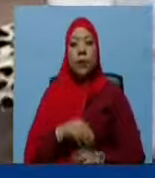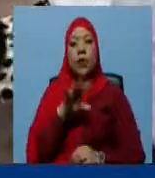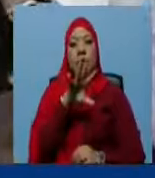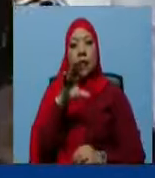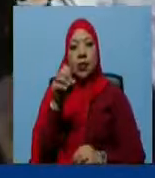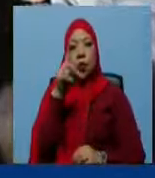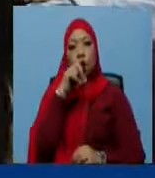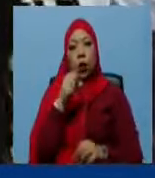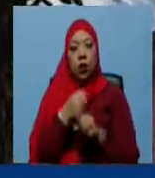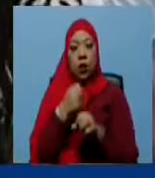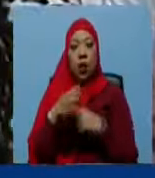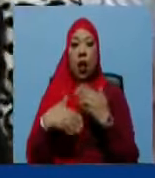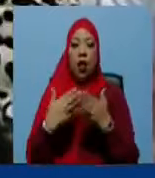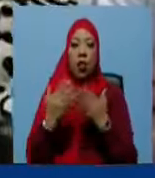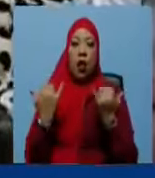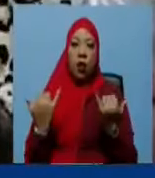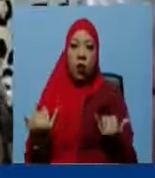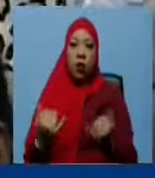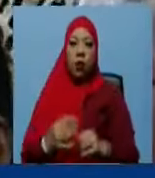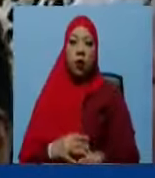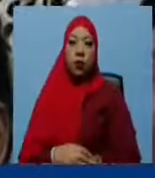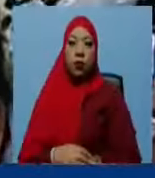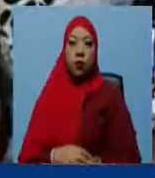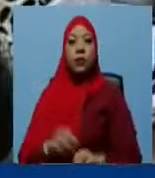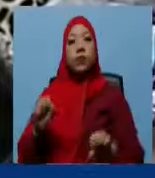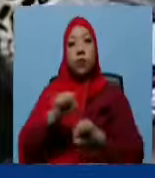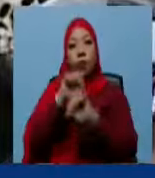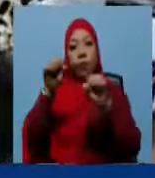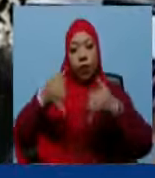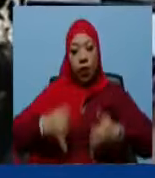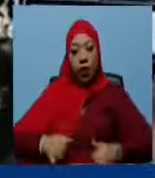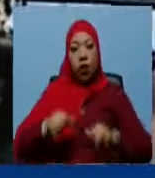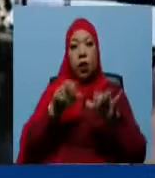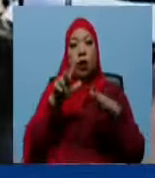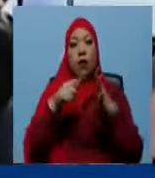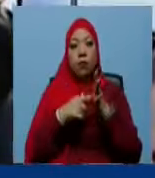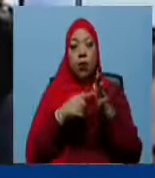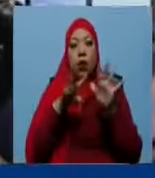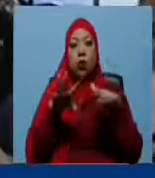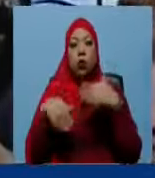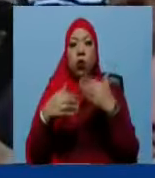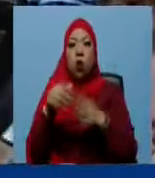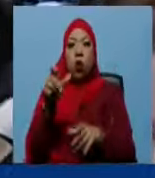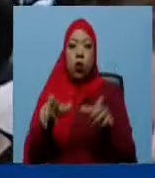50, pues lo dejamos hasta ahí. Claro, pues ustedes nacieron en los 80.